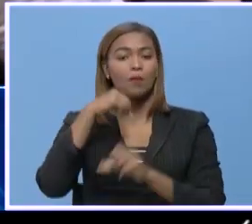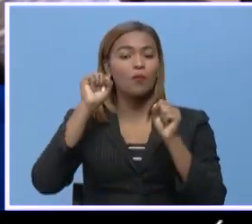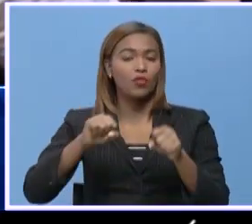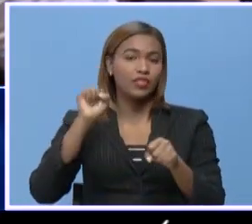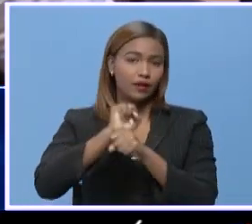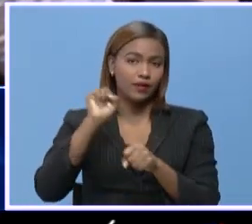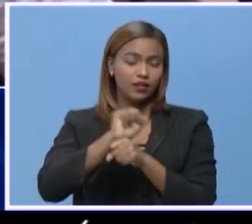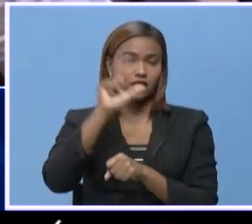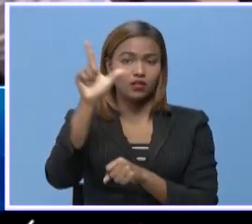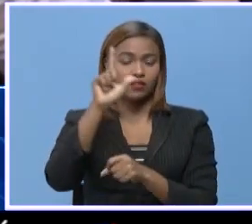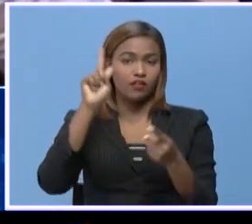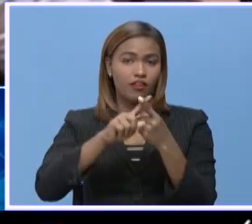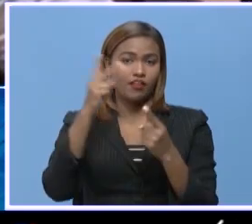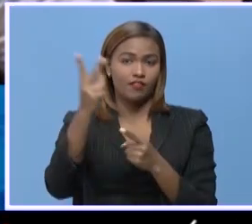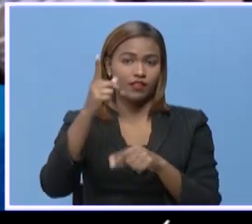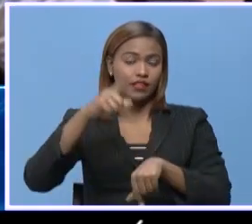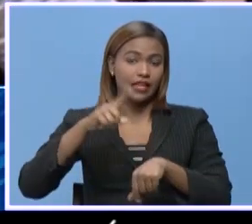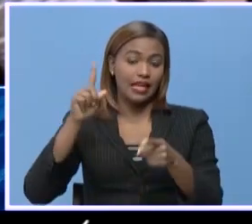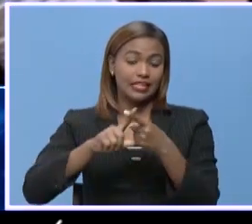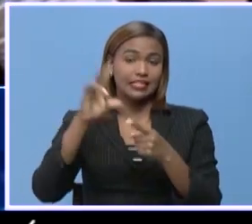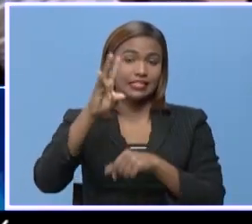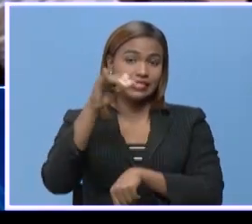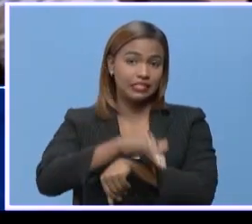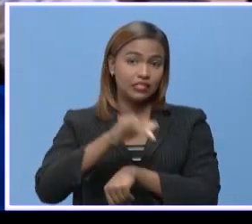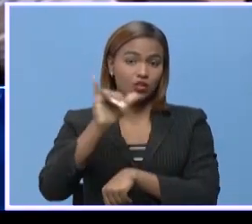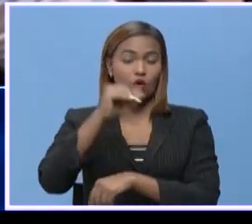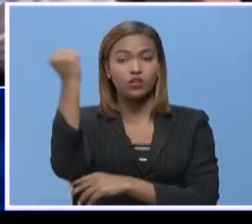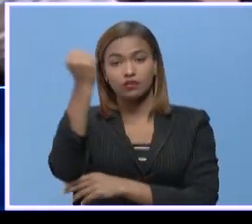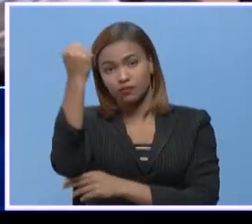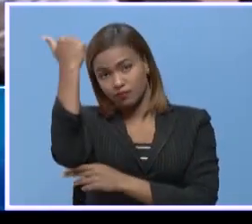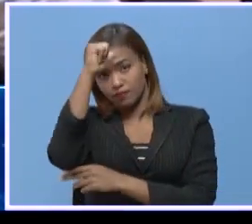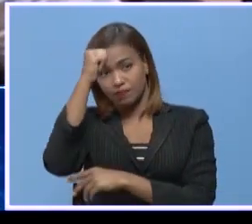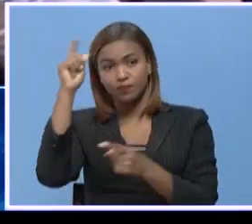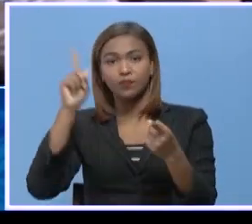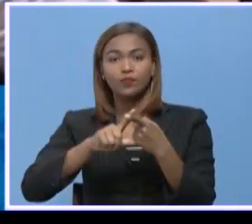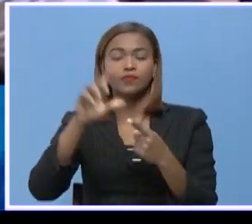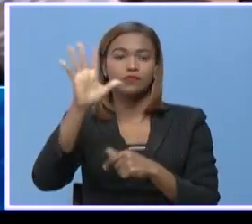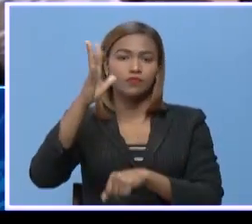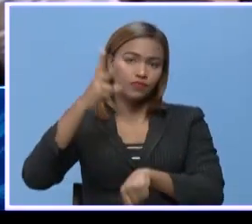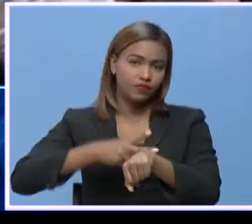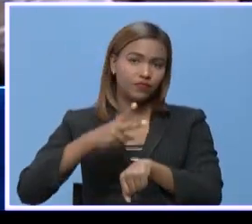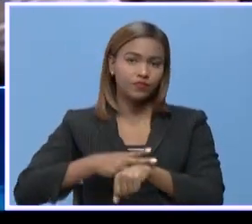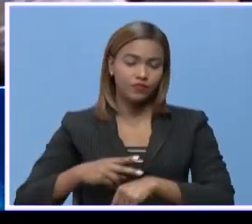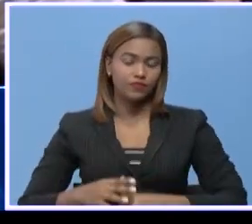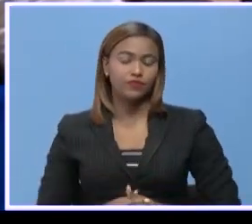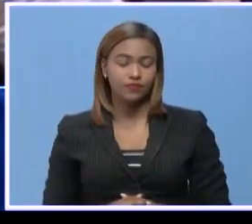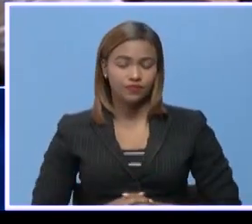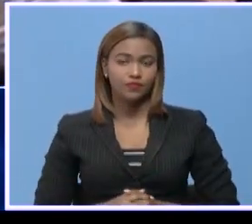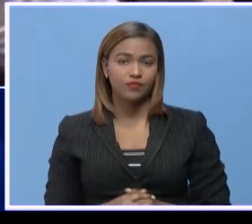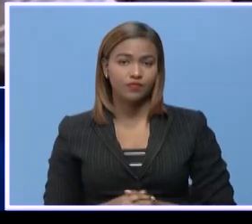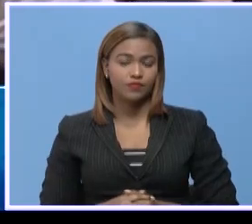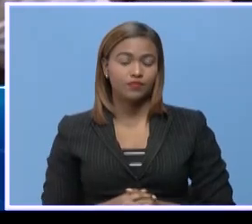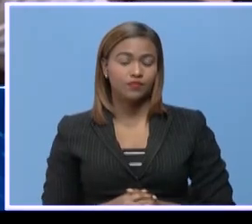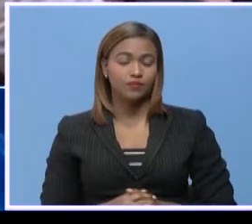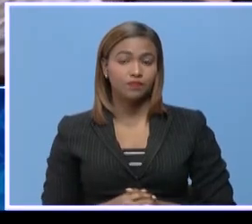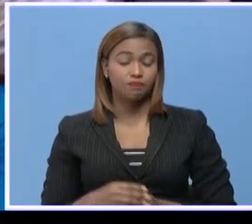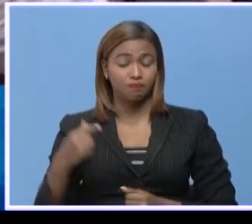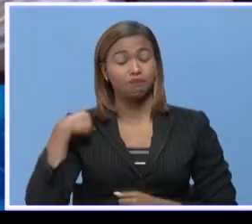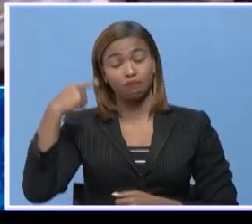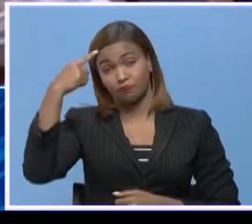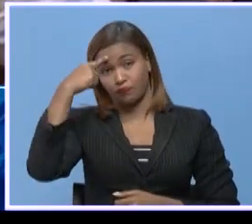de lunes a viernes hasta las 7 de la noche y sábado y domingo hasta las 5 de la tarde.